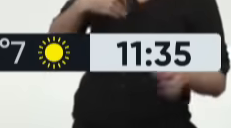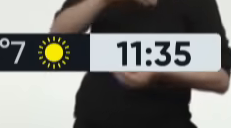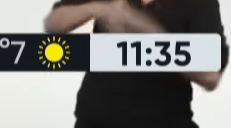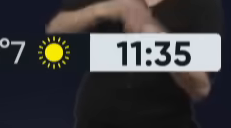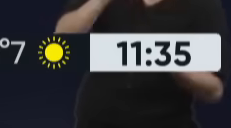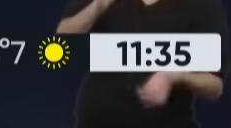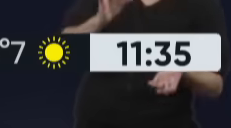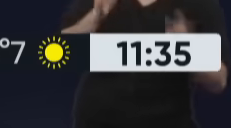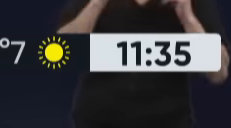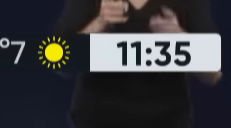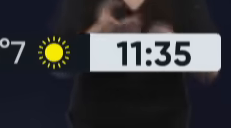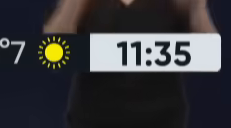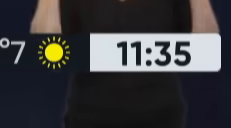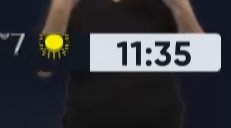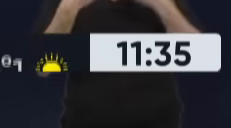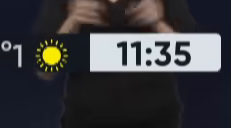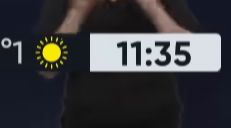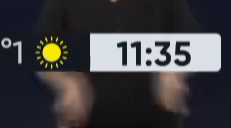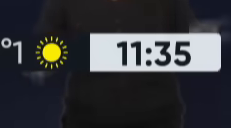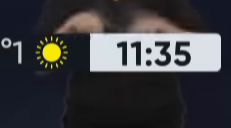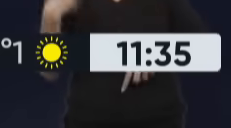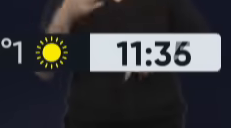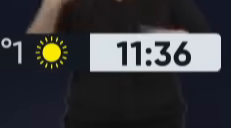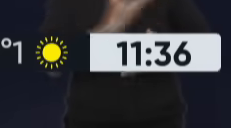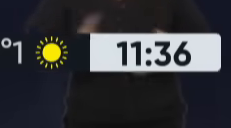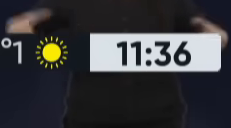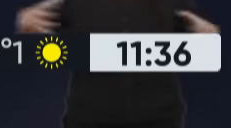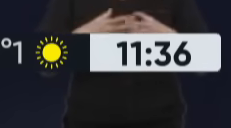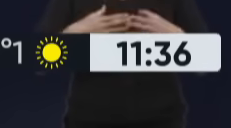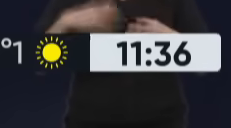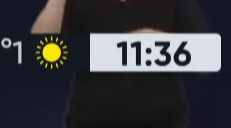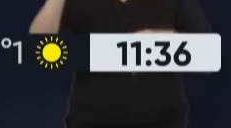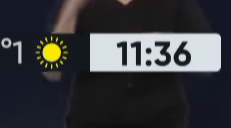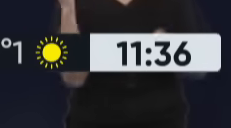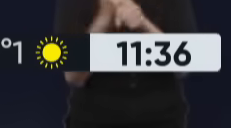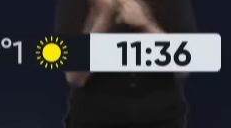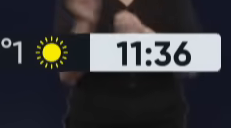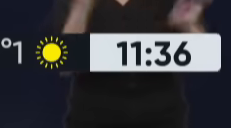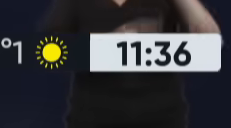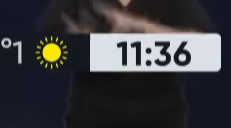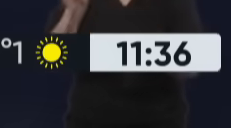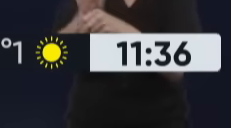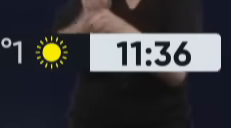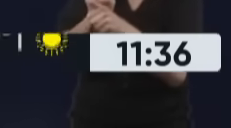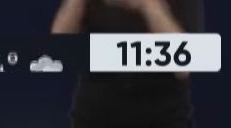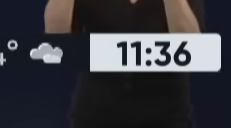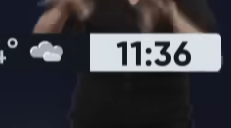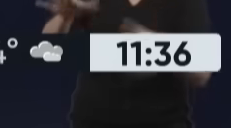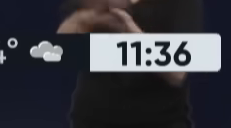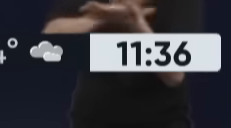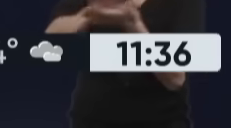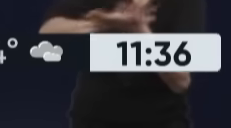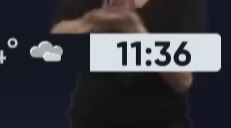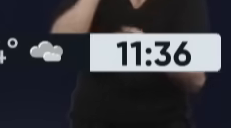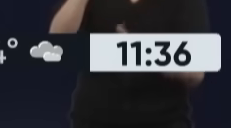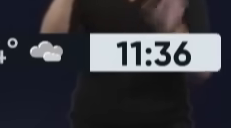este planteo? El mismo que di la última vez, que estamos trabajando incansablemente para que efectivamente